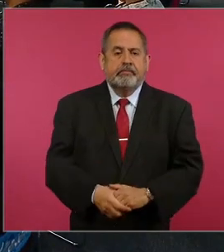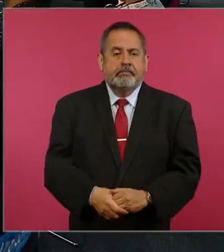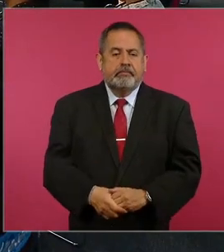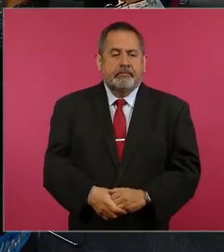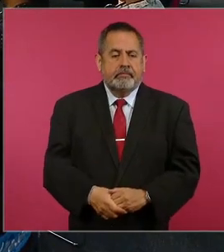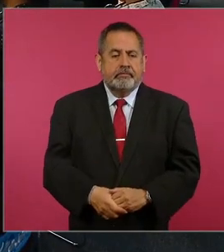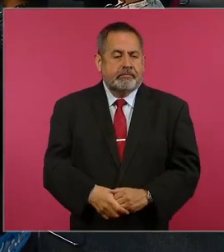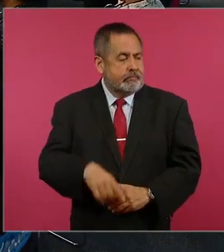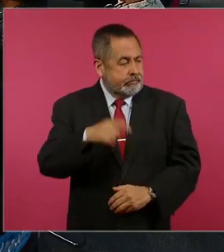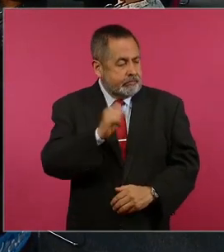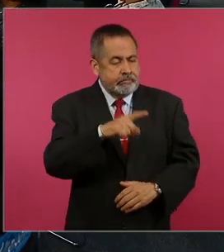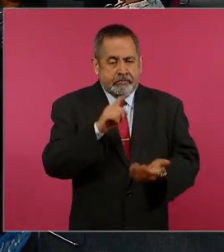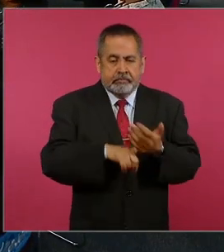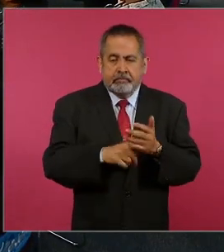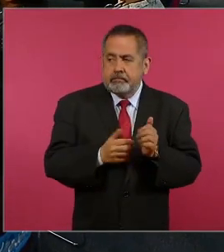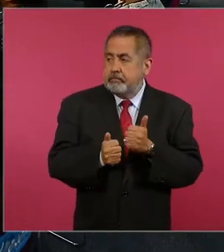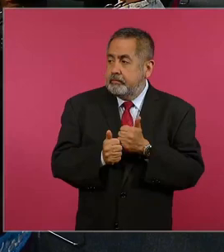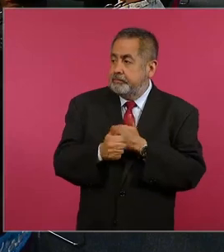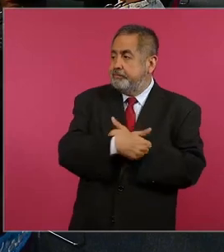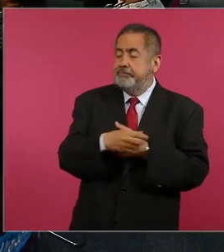¿Por qué tiene que estar sesgado?